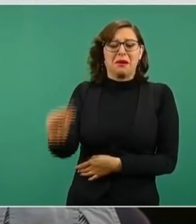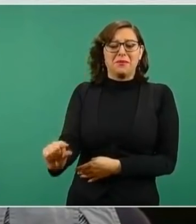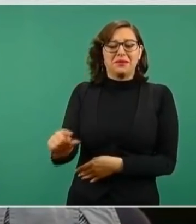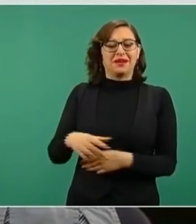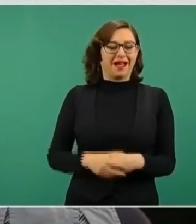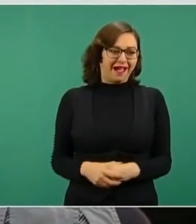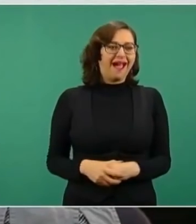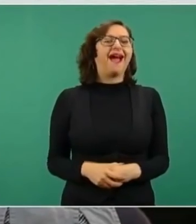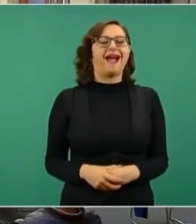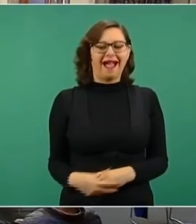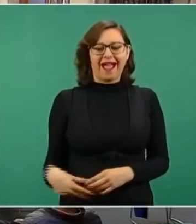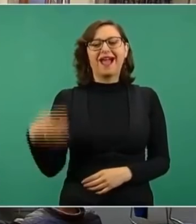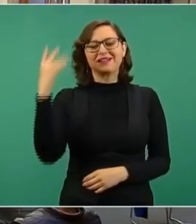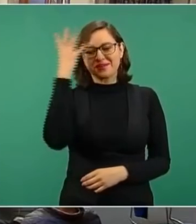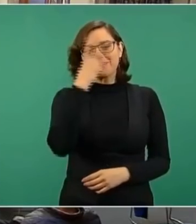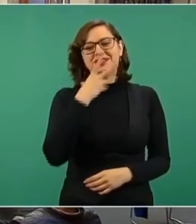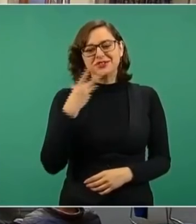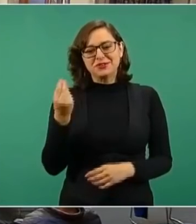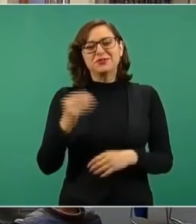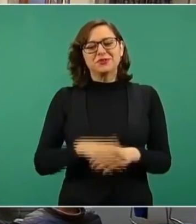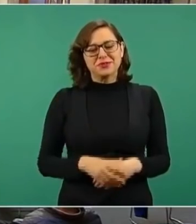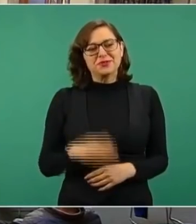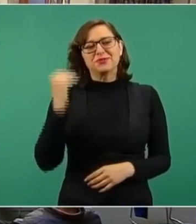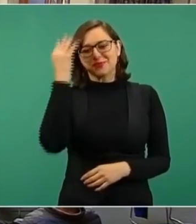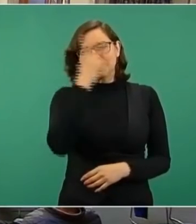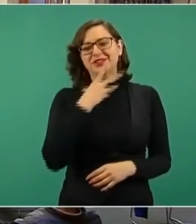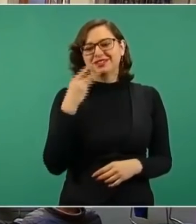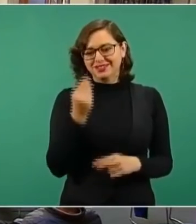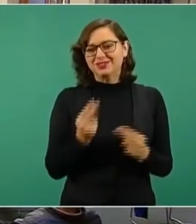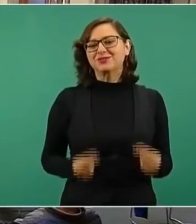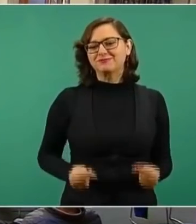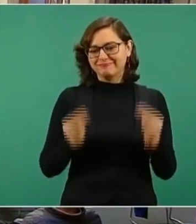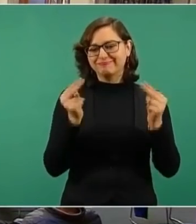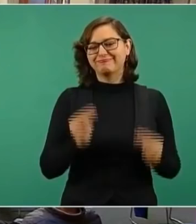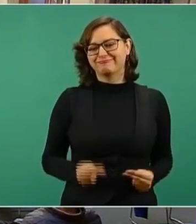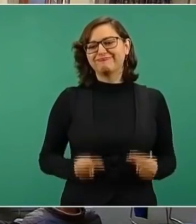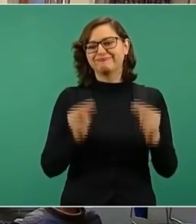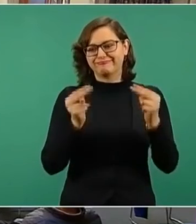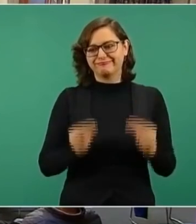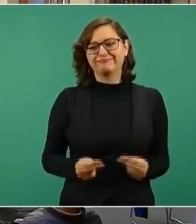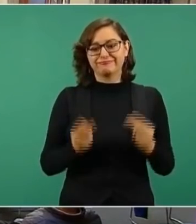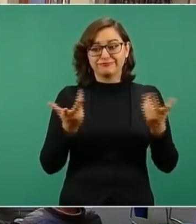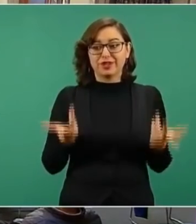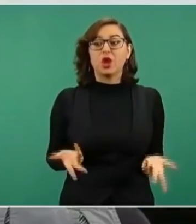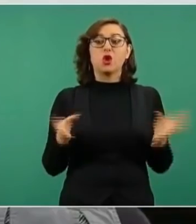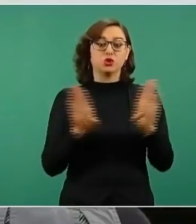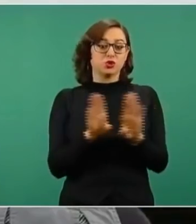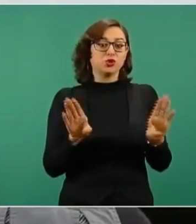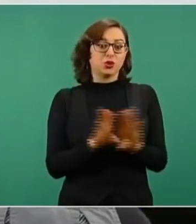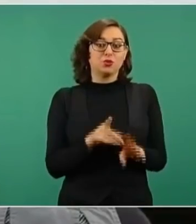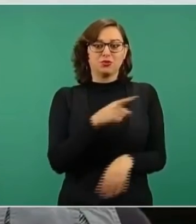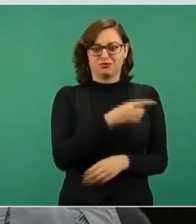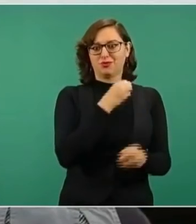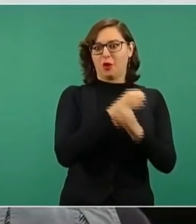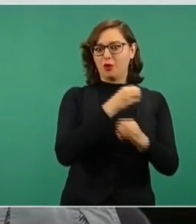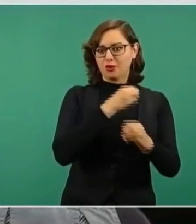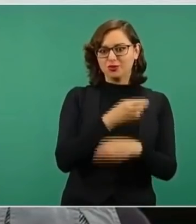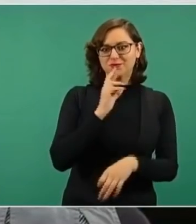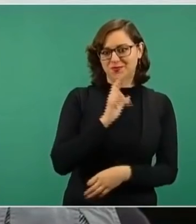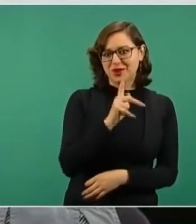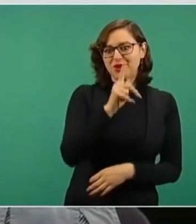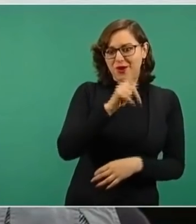bonito, ¿no? ¿Quién no va a hacer un negocio? ¿No? O sea, ¿quién no va a tener un Oxxo? Y